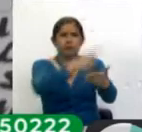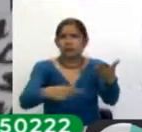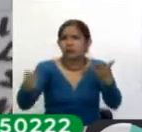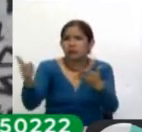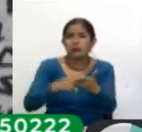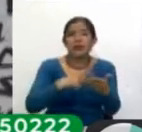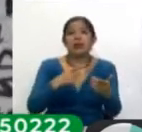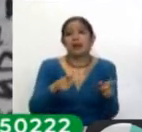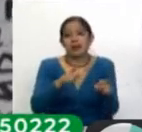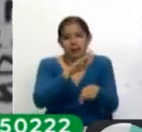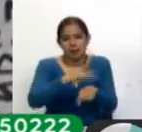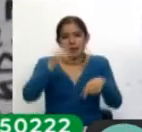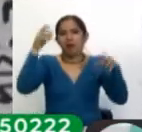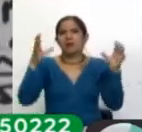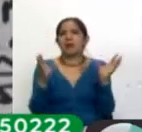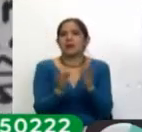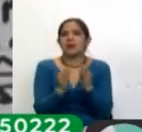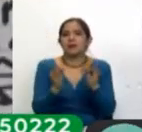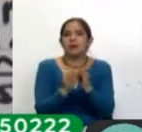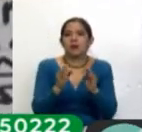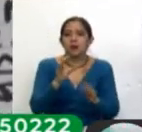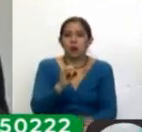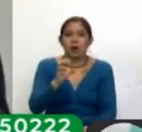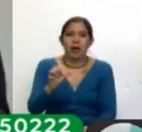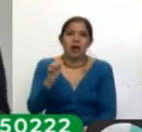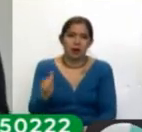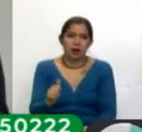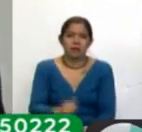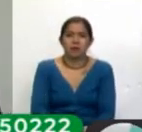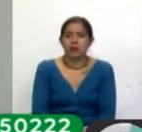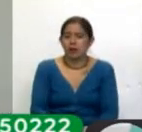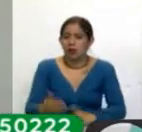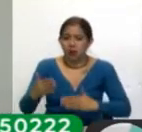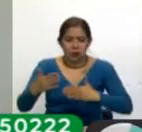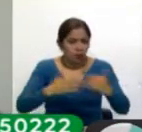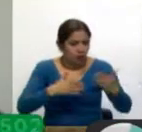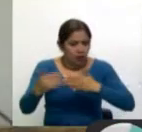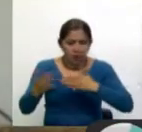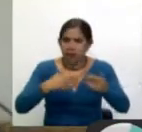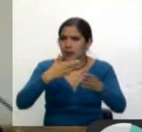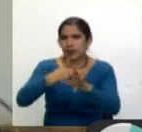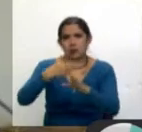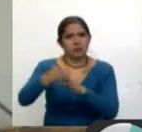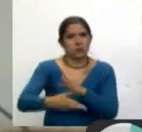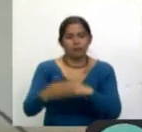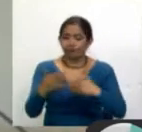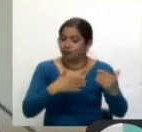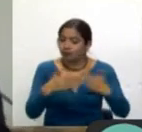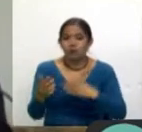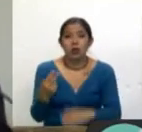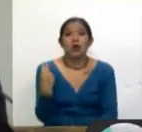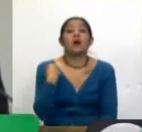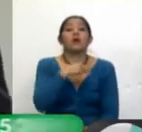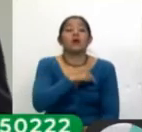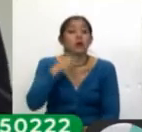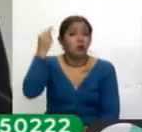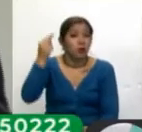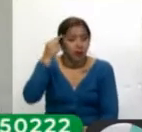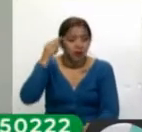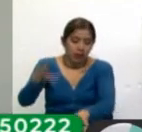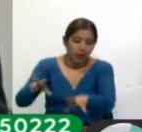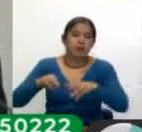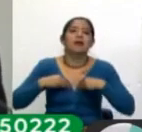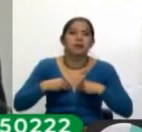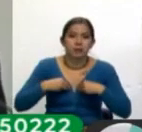reunión extraordinaria del organismo continental. Sea cual sea el resultado, nosotros como gobierno vamos a aceptar